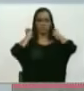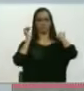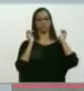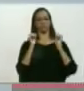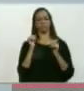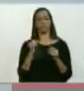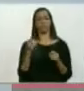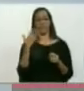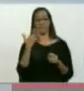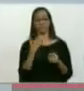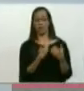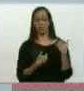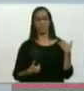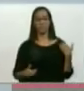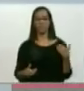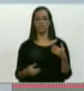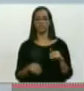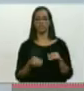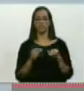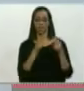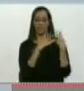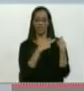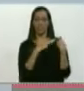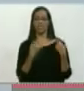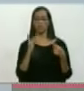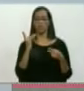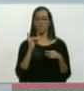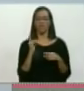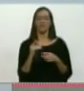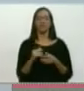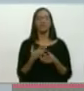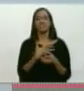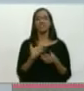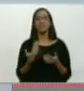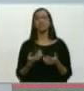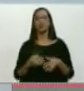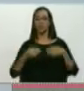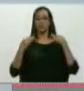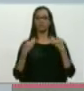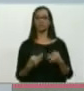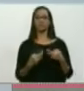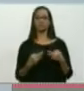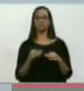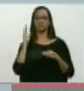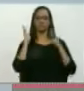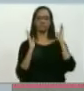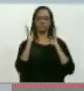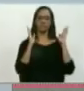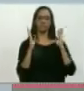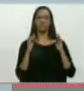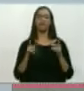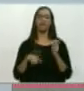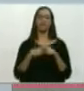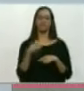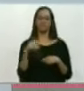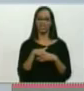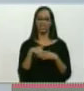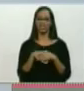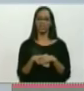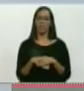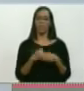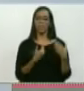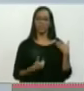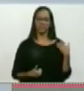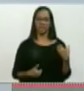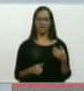ser que la presidenta interina de Bolivia, Jeanine Áñez, quiere oficializar su candidatura para las próximas elecciones